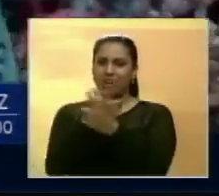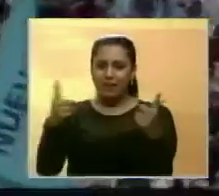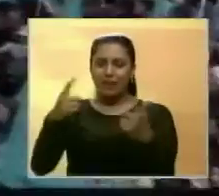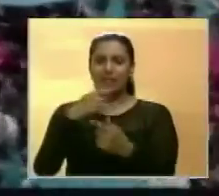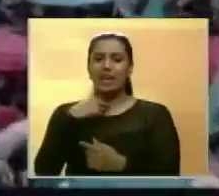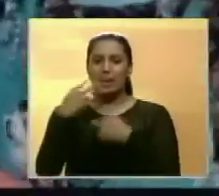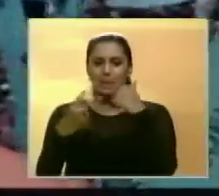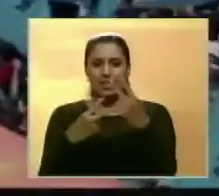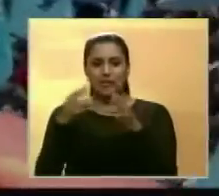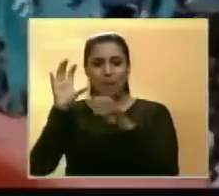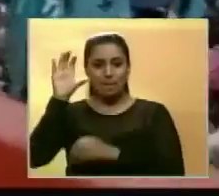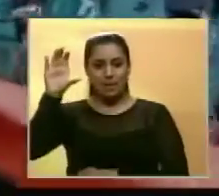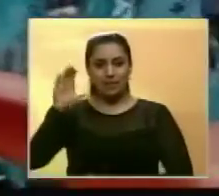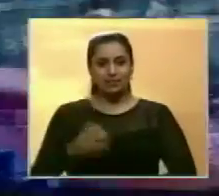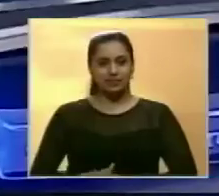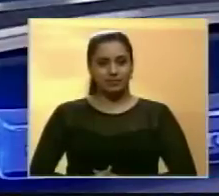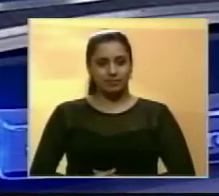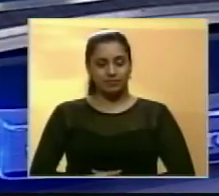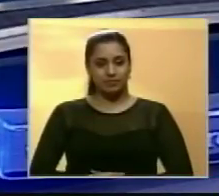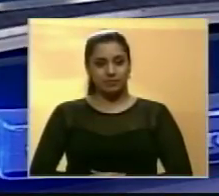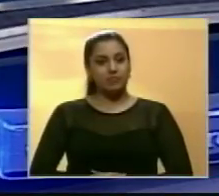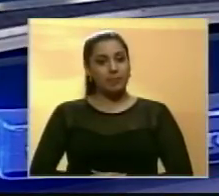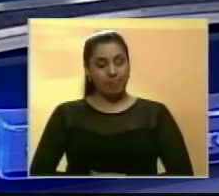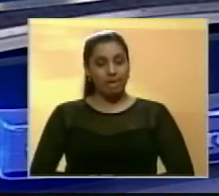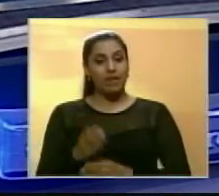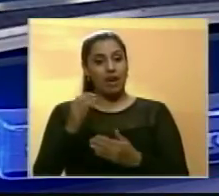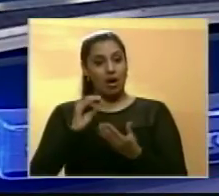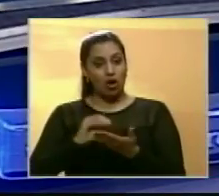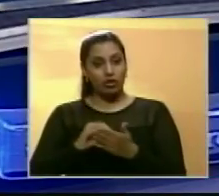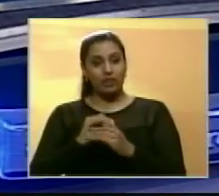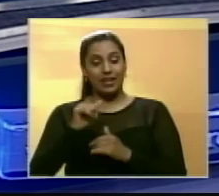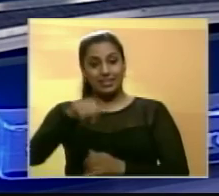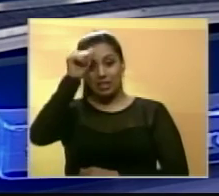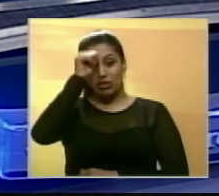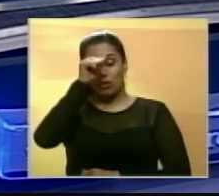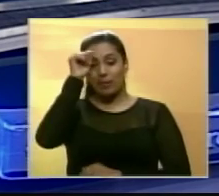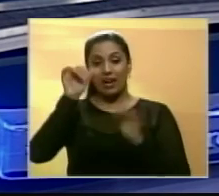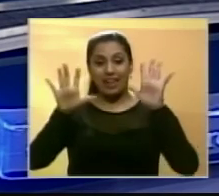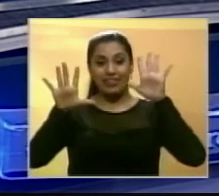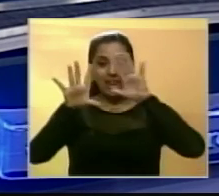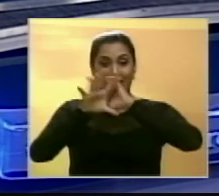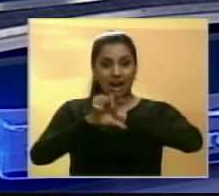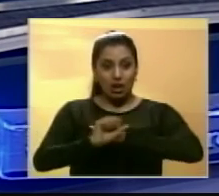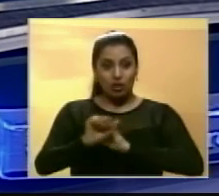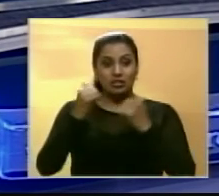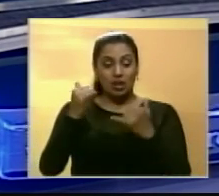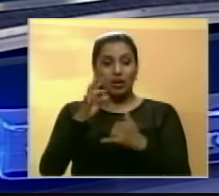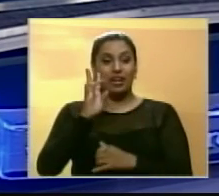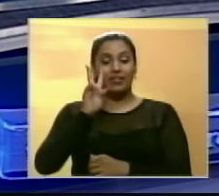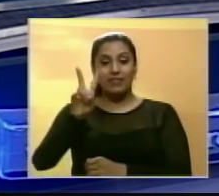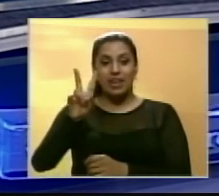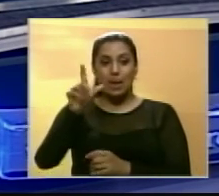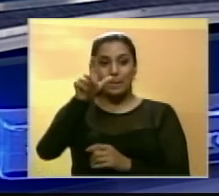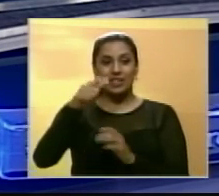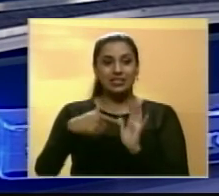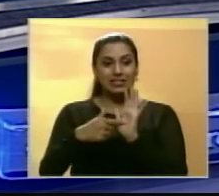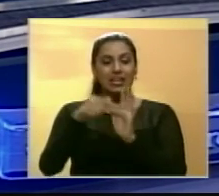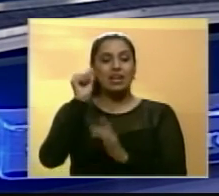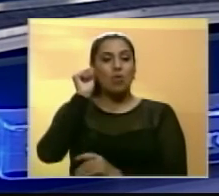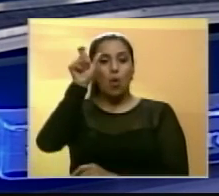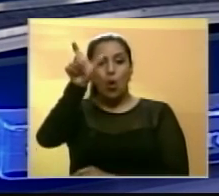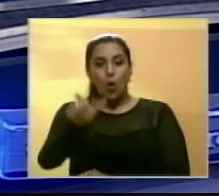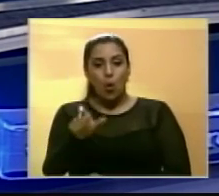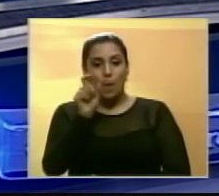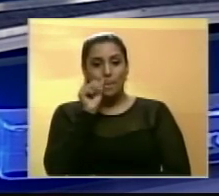de expresión en su país. Bueno, y este domingo a las 10 de la noche vamos a poner al descubierto a